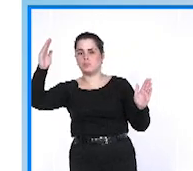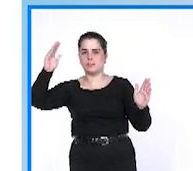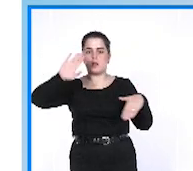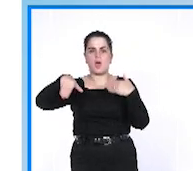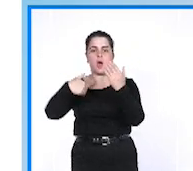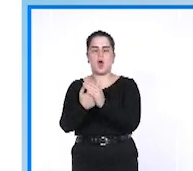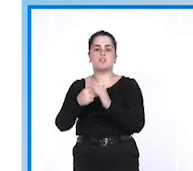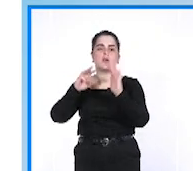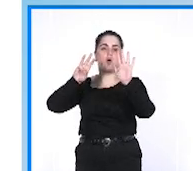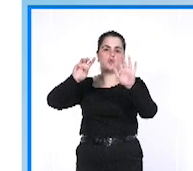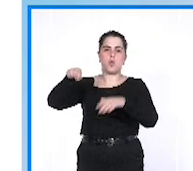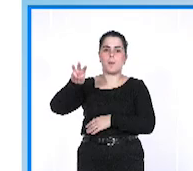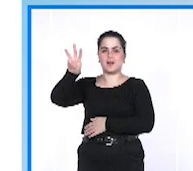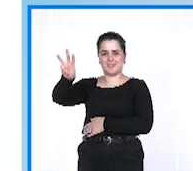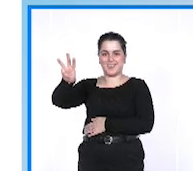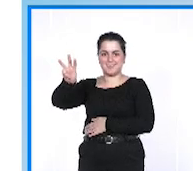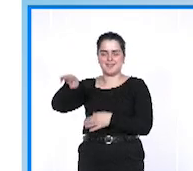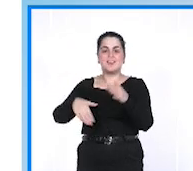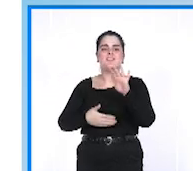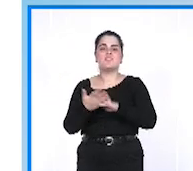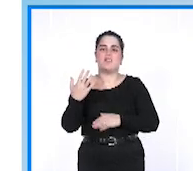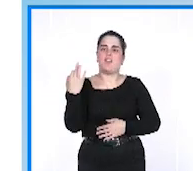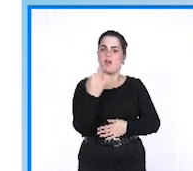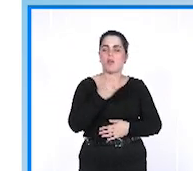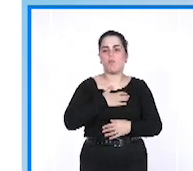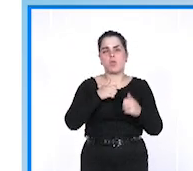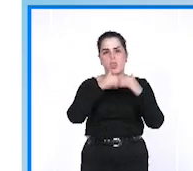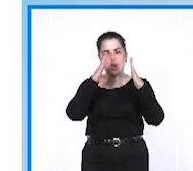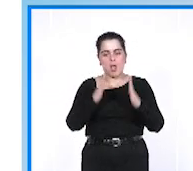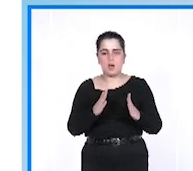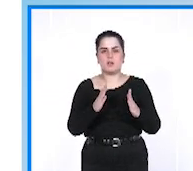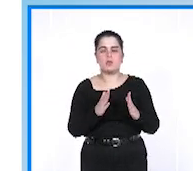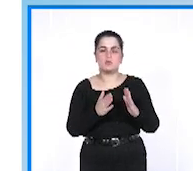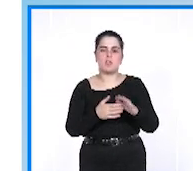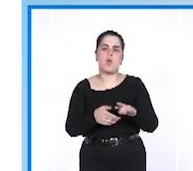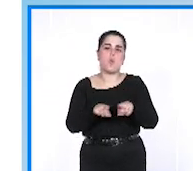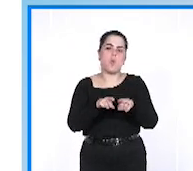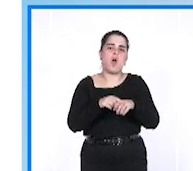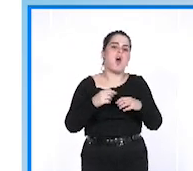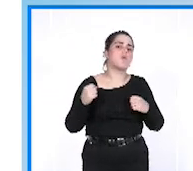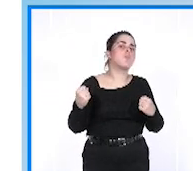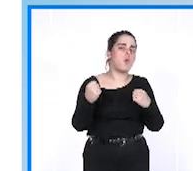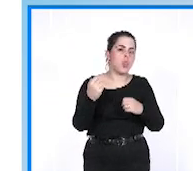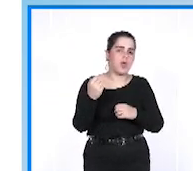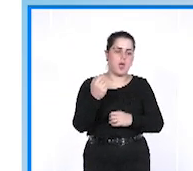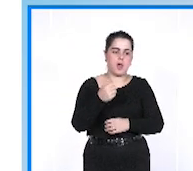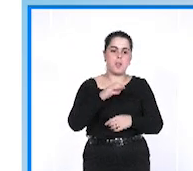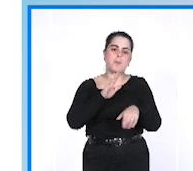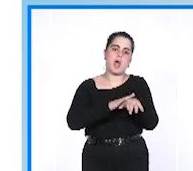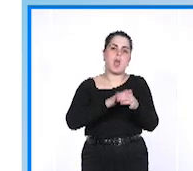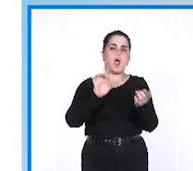hasta 8,3 es decir que mi casa tiene un poder tractor a la hora de fomentar los